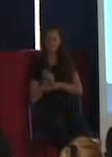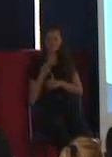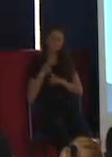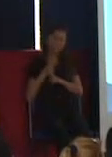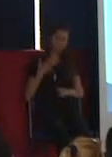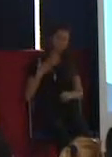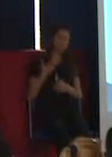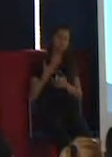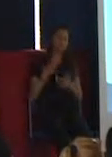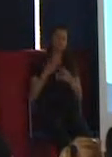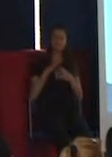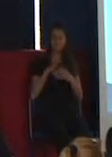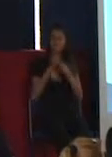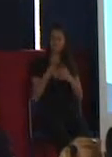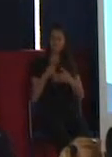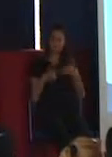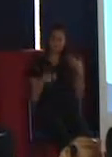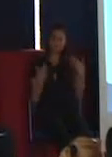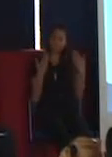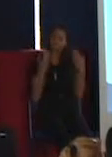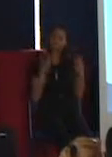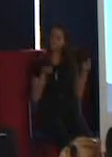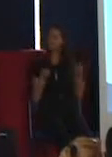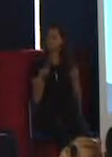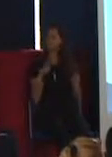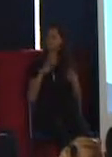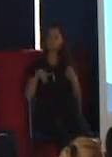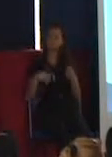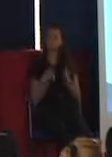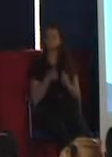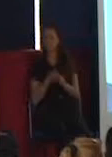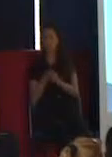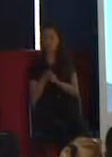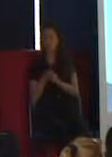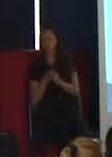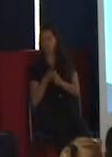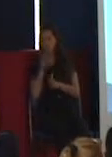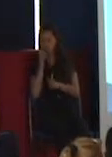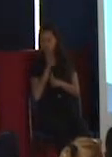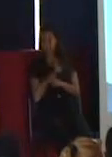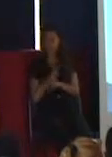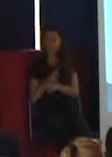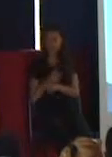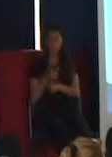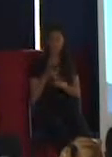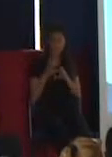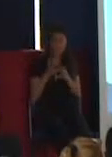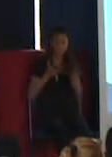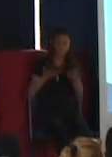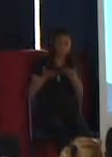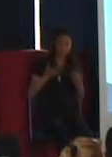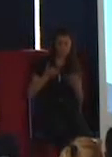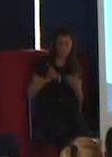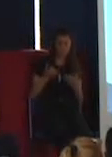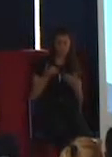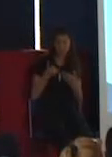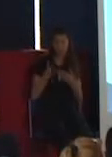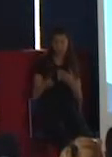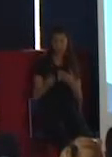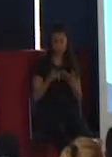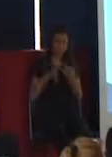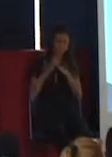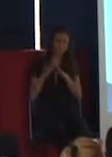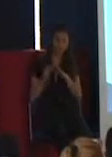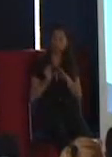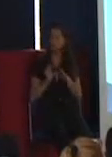medir, hacer seguimiento a la prestación de los servicios de esta comunidad o